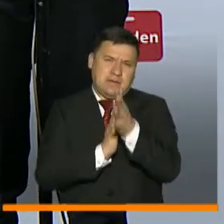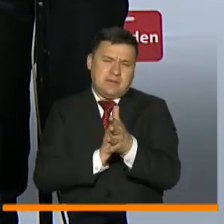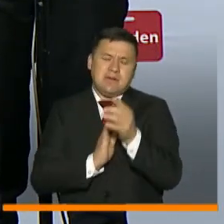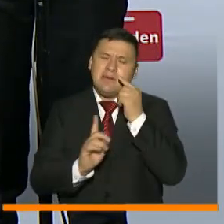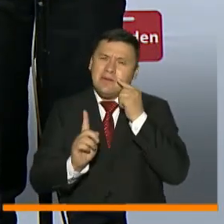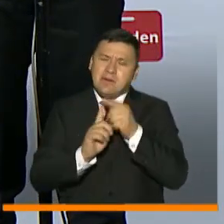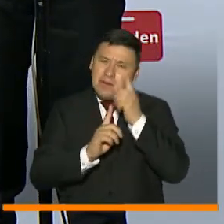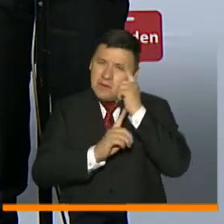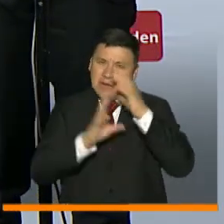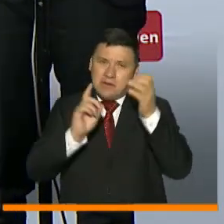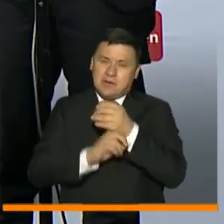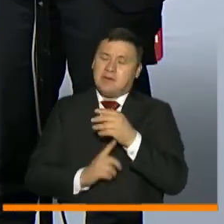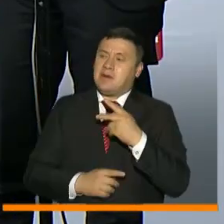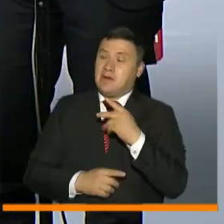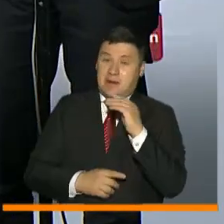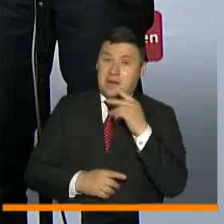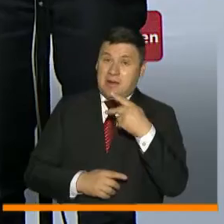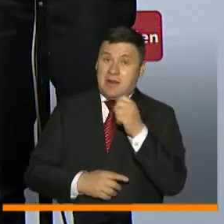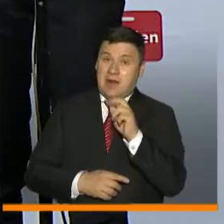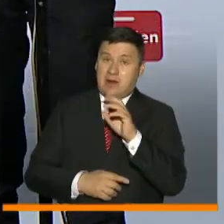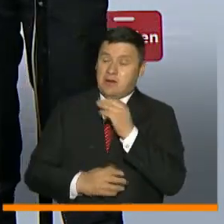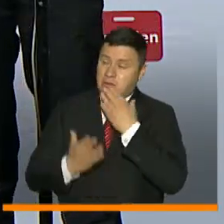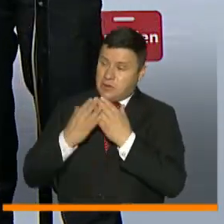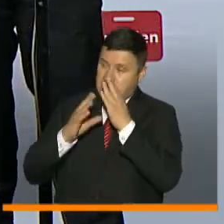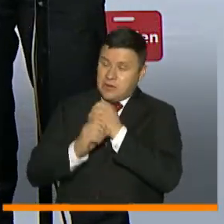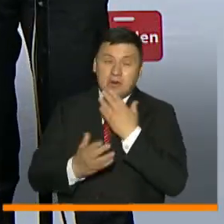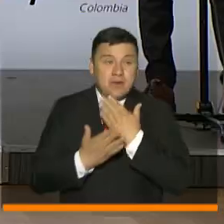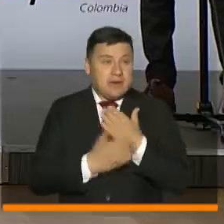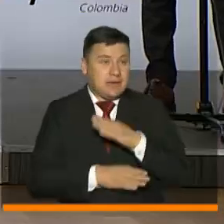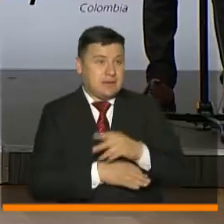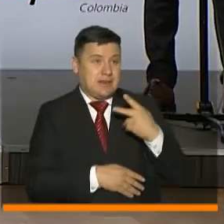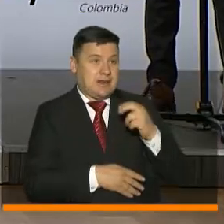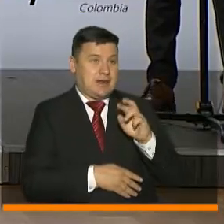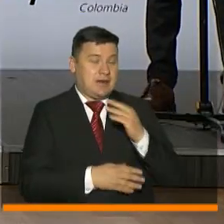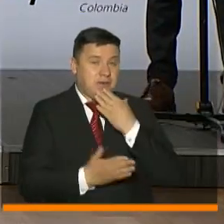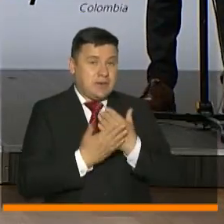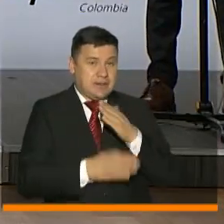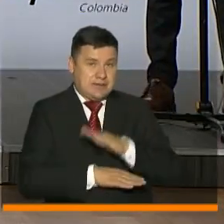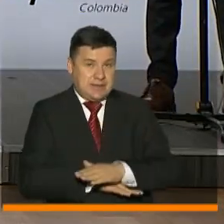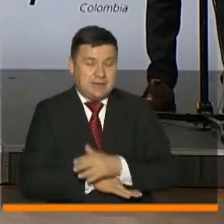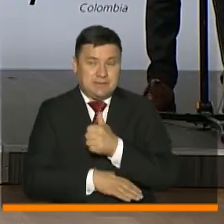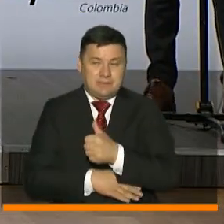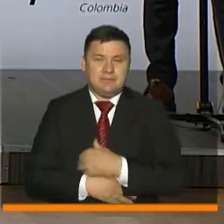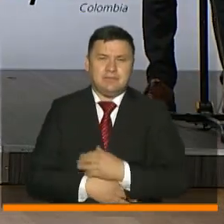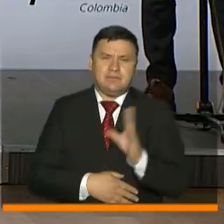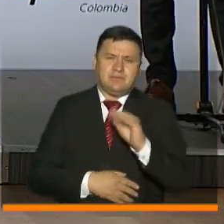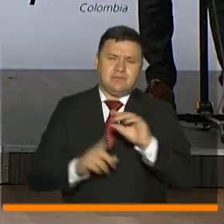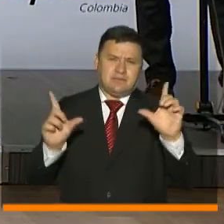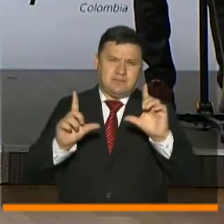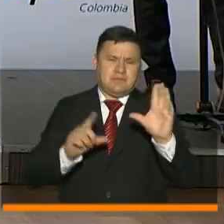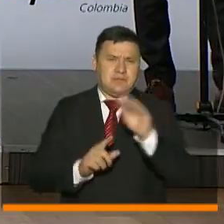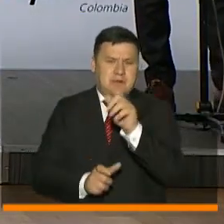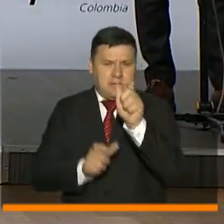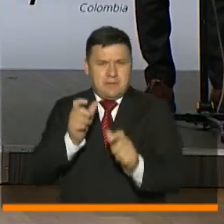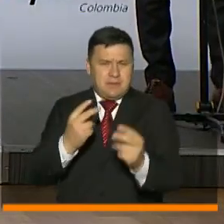pro de este sueño. Caro, buenas tardes. Nacho, buenas tardes a todos los televidentes, a todas las